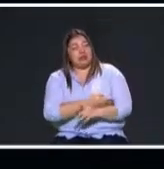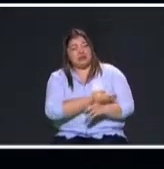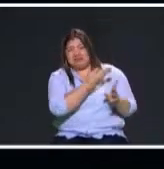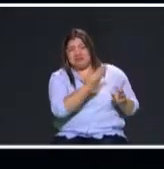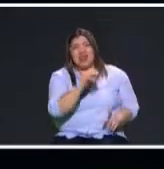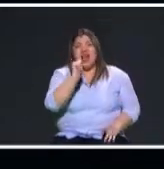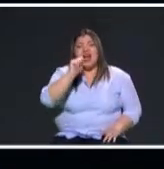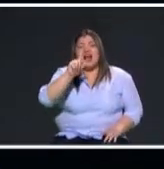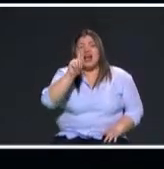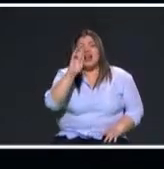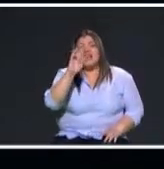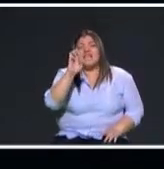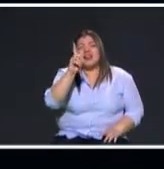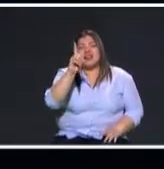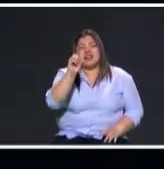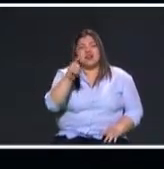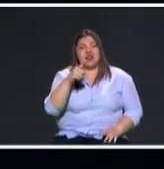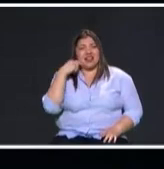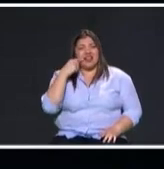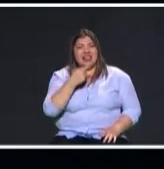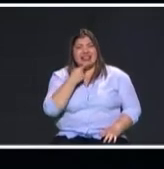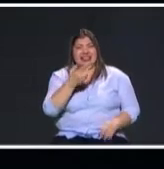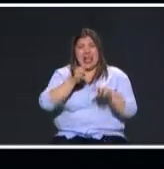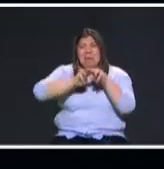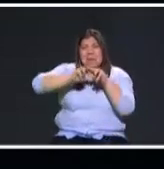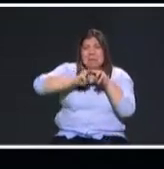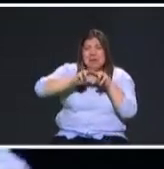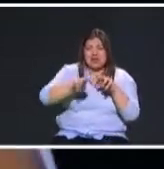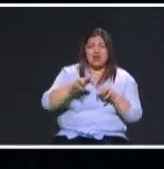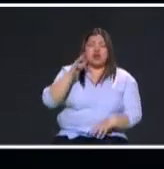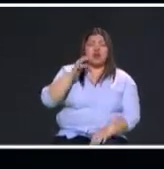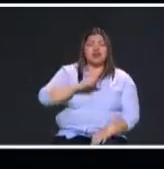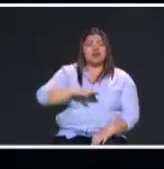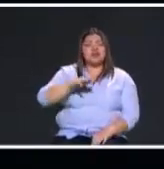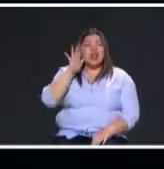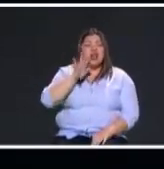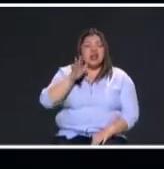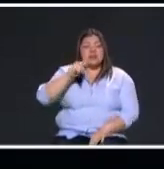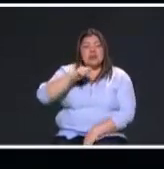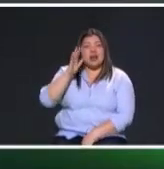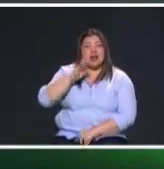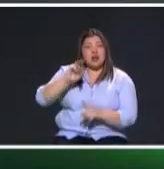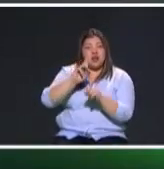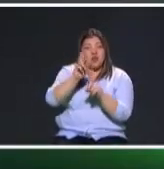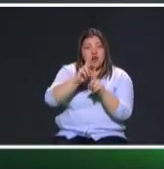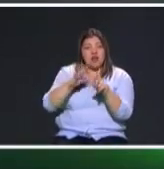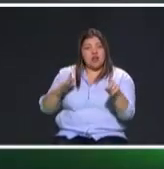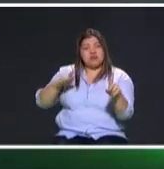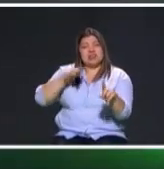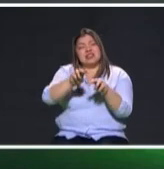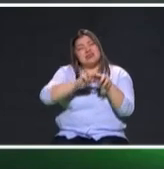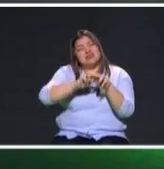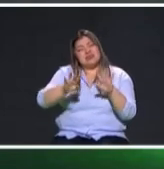la situación financiera del municipio y dice que va a ser un metro de san antonio a robledo entonces miré propuestas concretas no